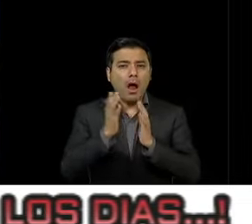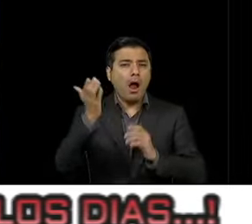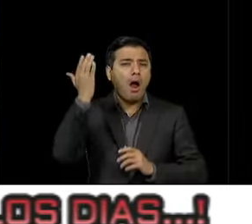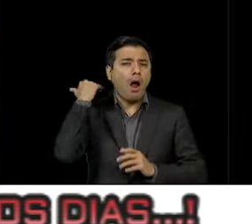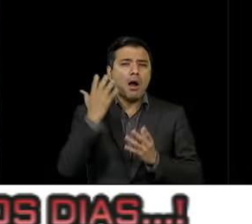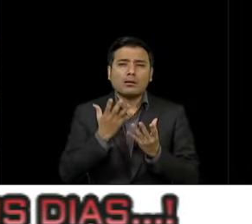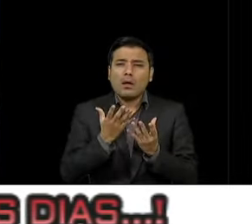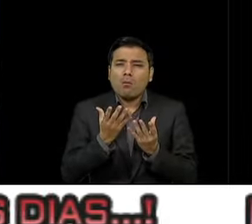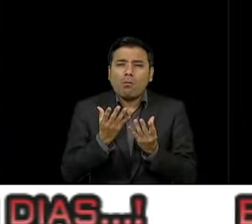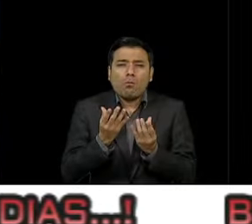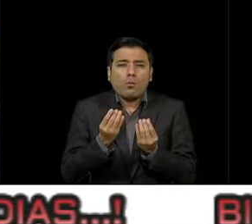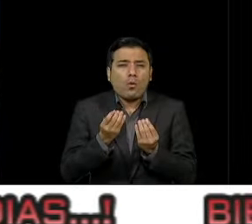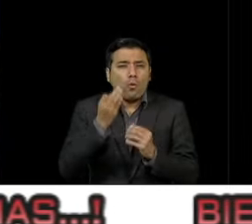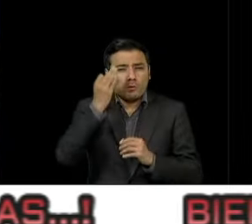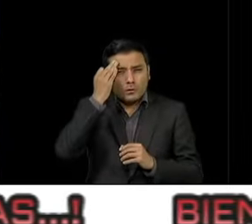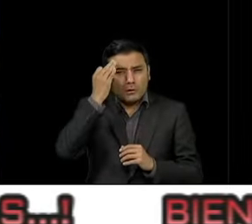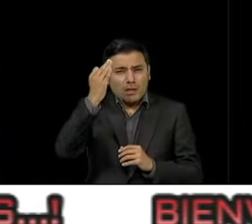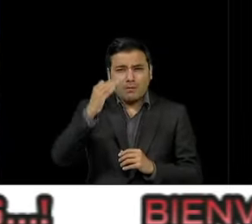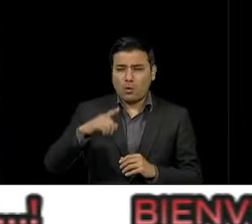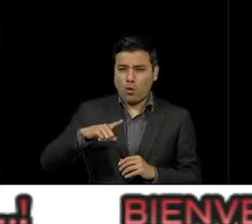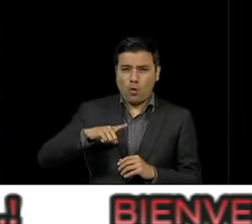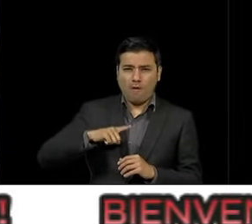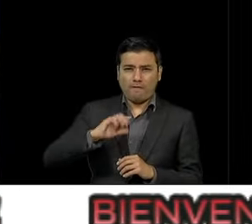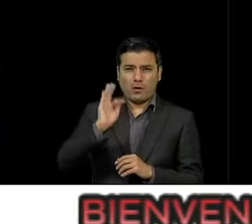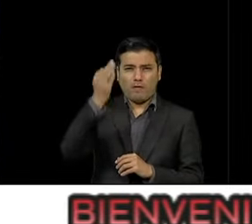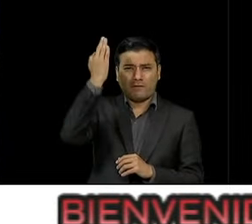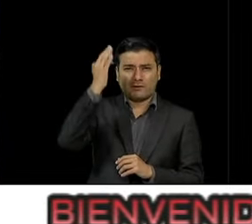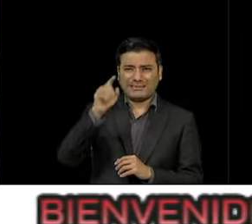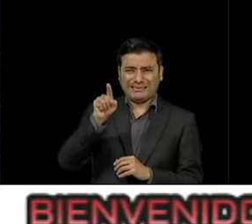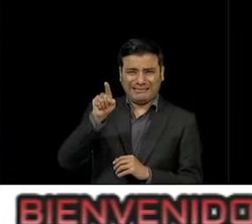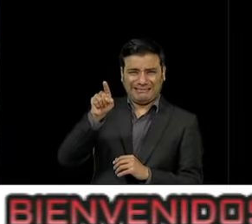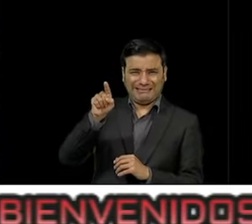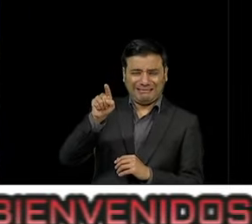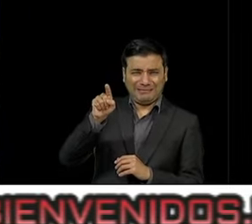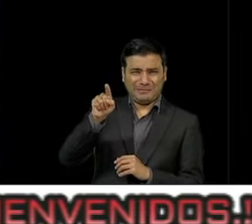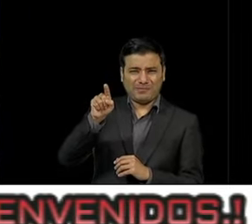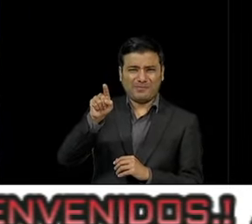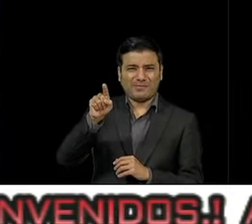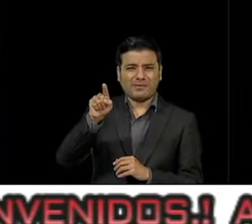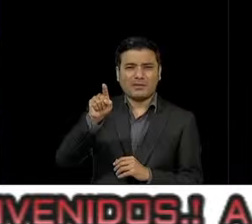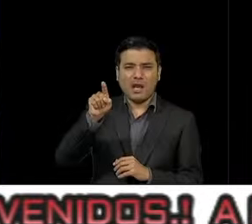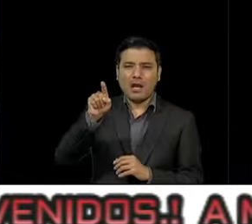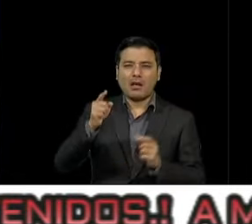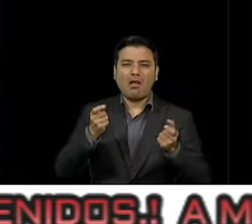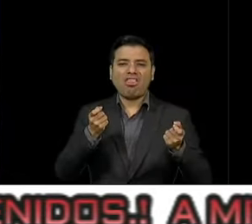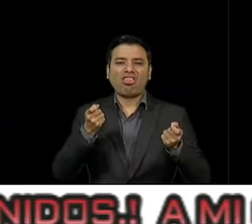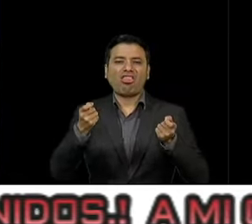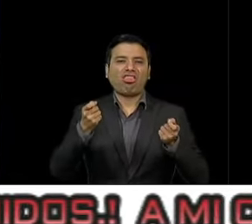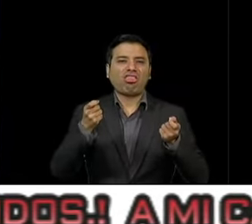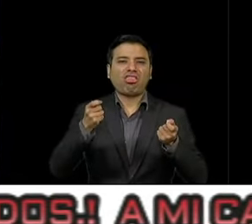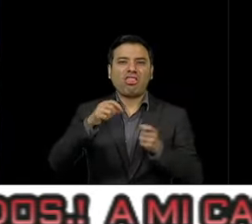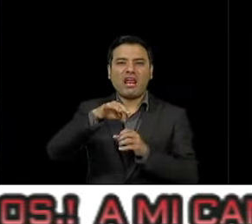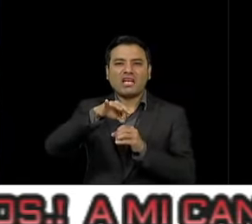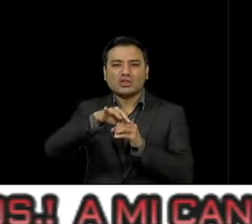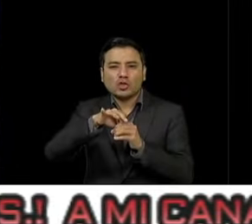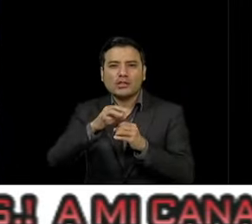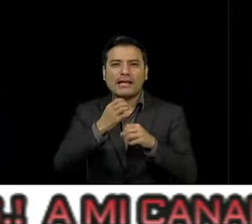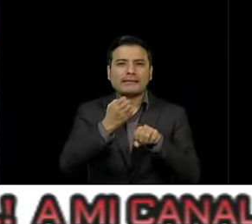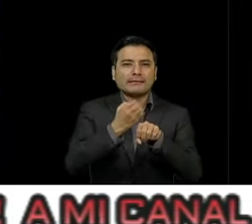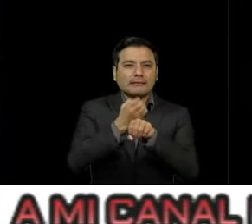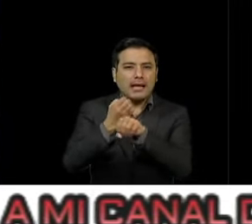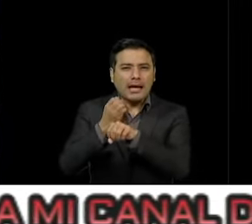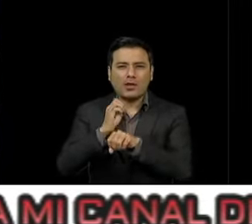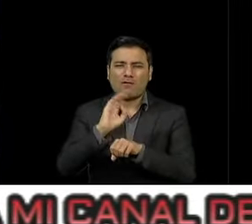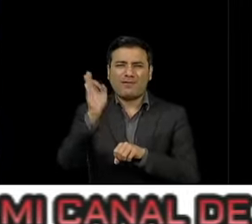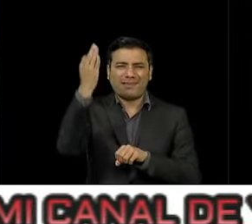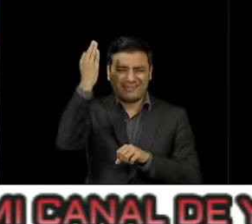federal, se buscaba definir quién ganaba las elecciones, tanto a nivel local como a nivel federal. Ha